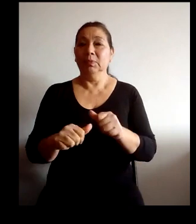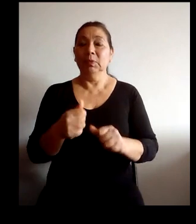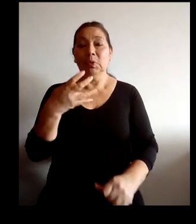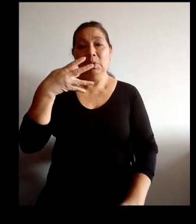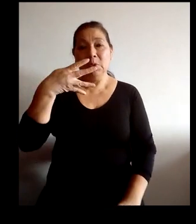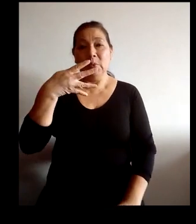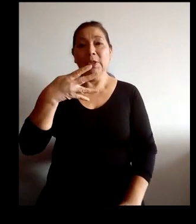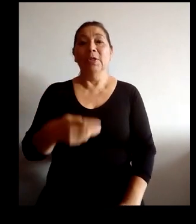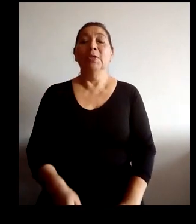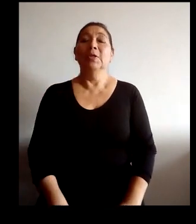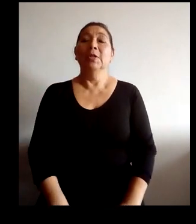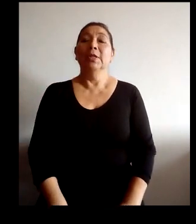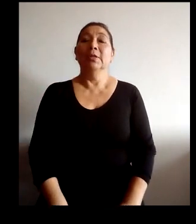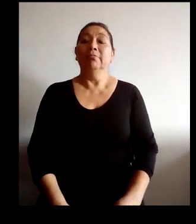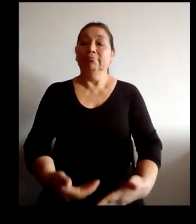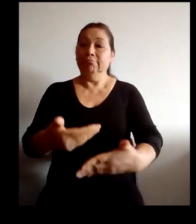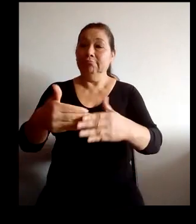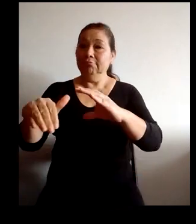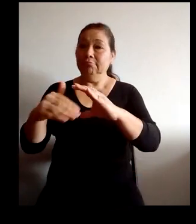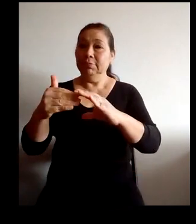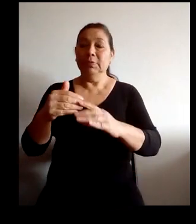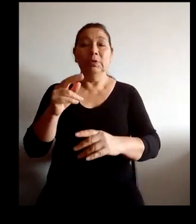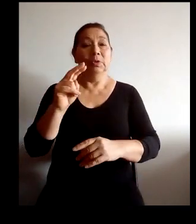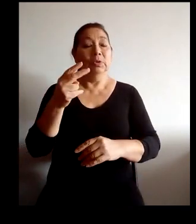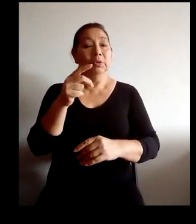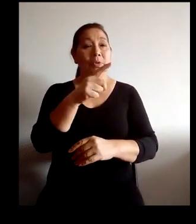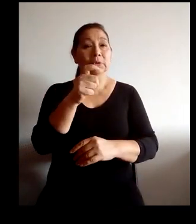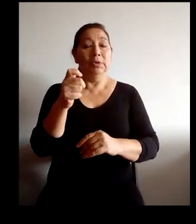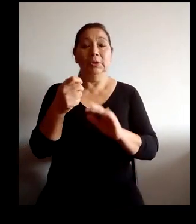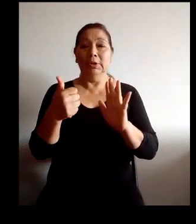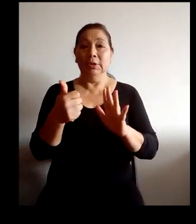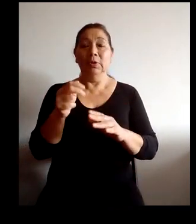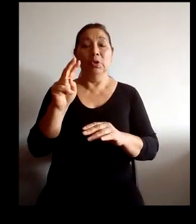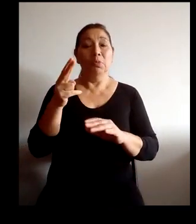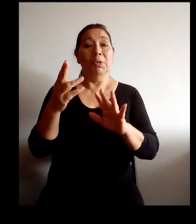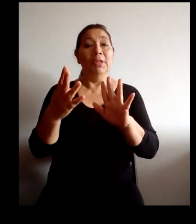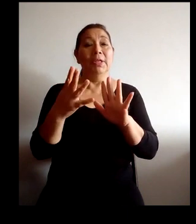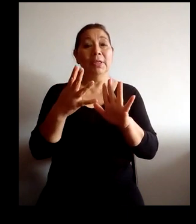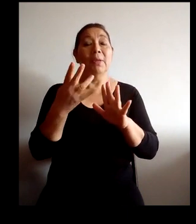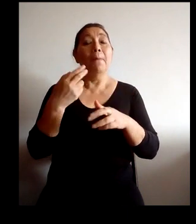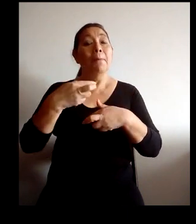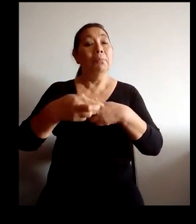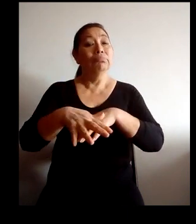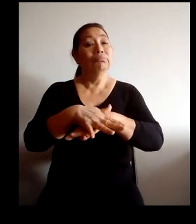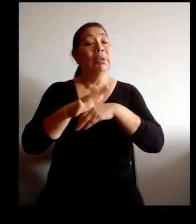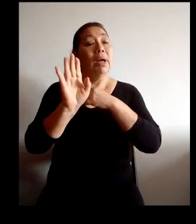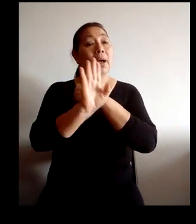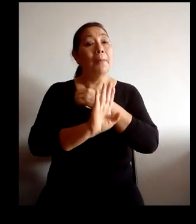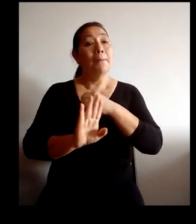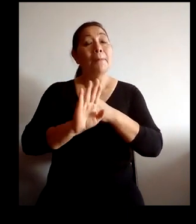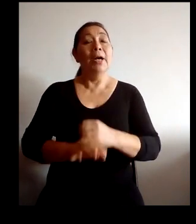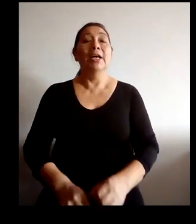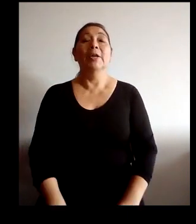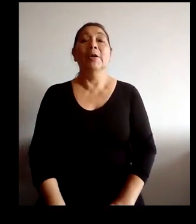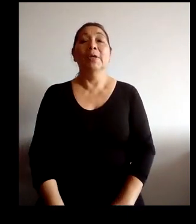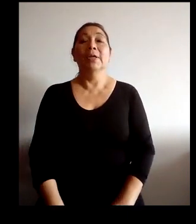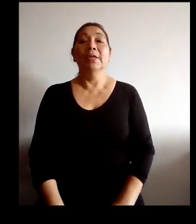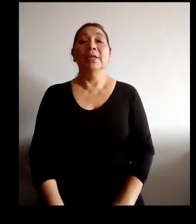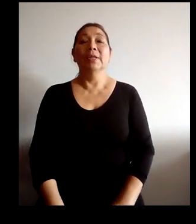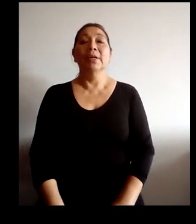2106-2019, proceso de amparo, seguido por Ulises Canchero Gutiérrez contra Mafre, Compañía de Seguros y